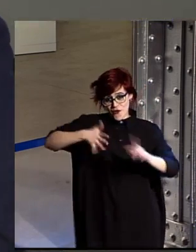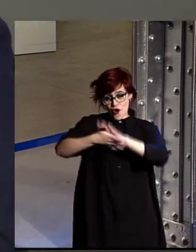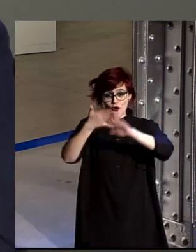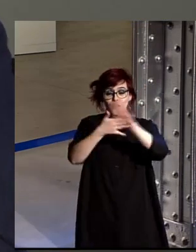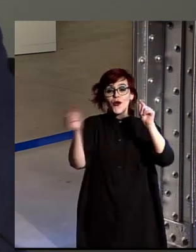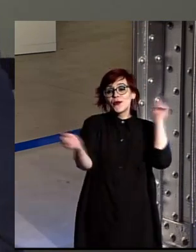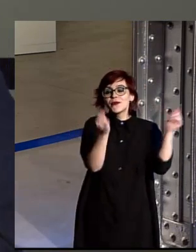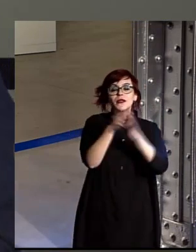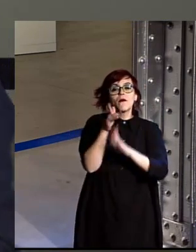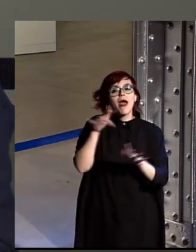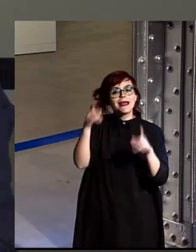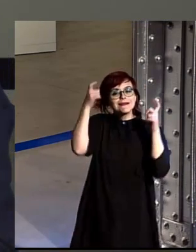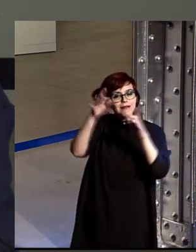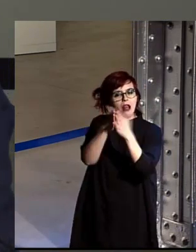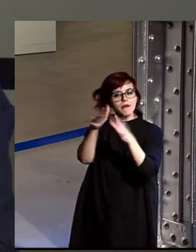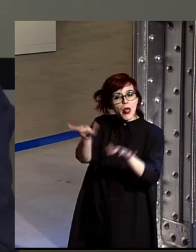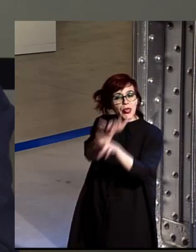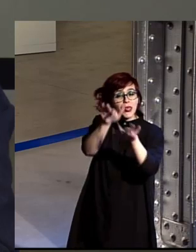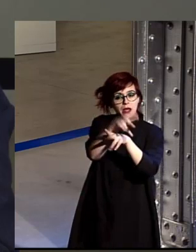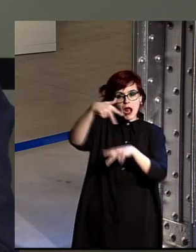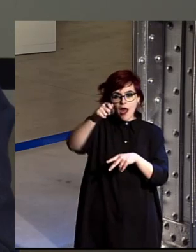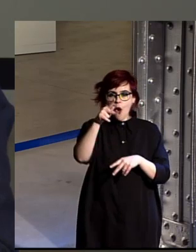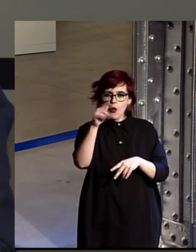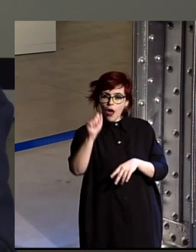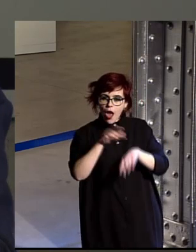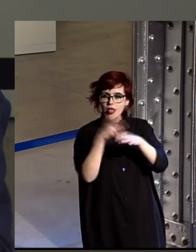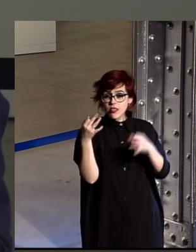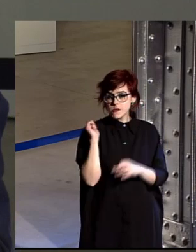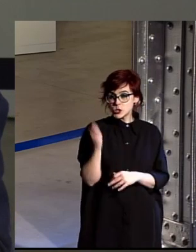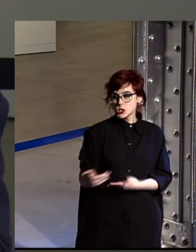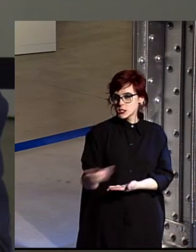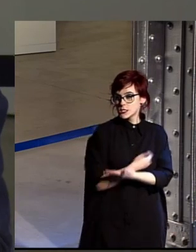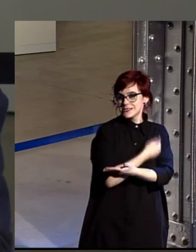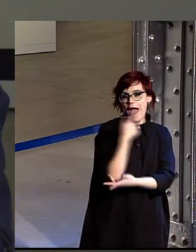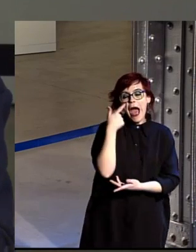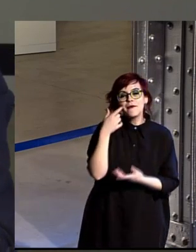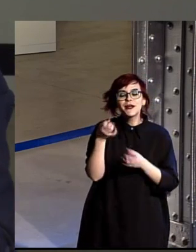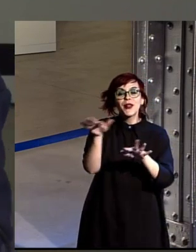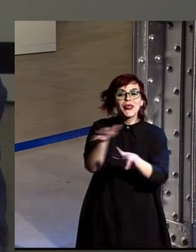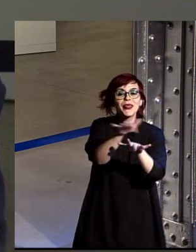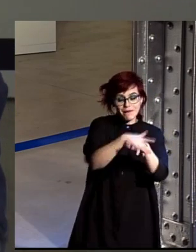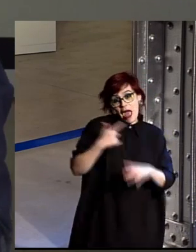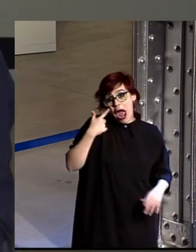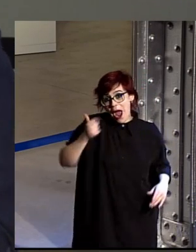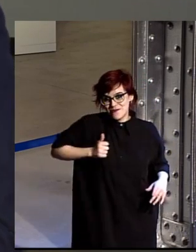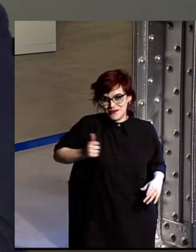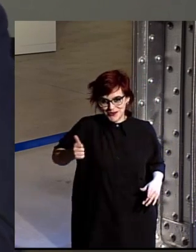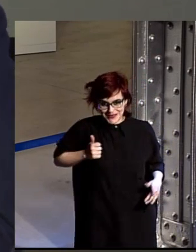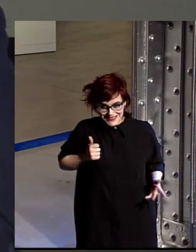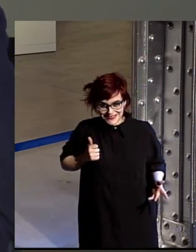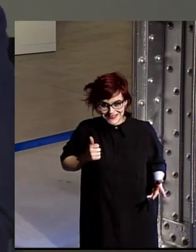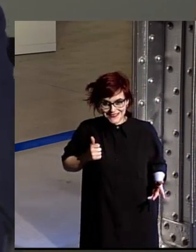tienen que comprar el libro y por qué en Naucas nos tenemos que forrar con este proyecto editorial. Bien, bueno, yo sí que quiero aprovechar